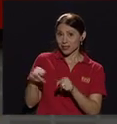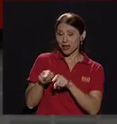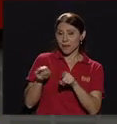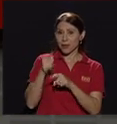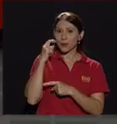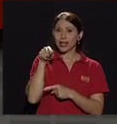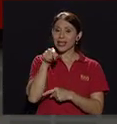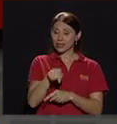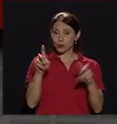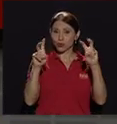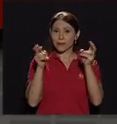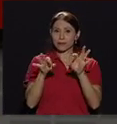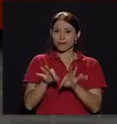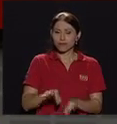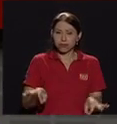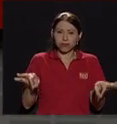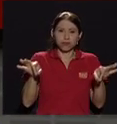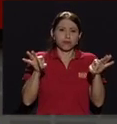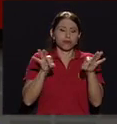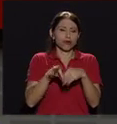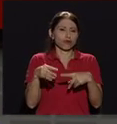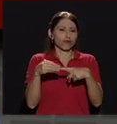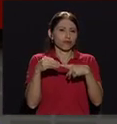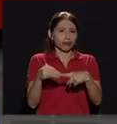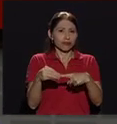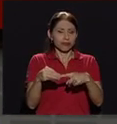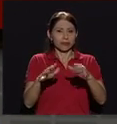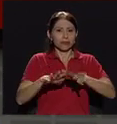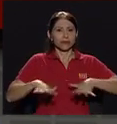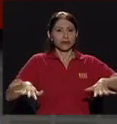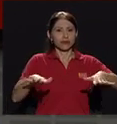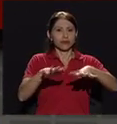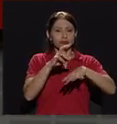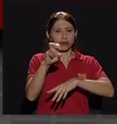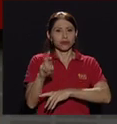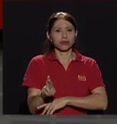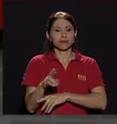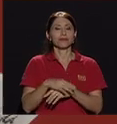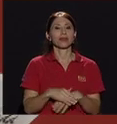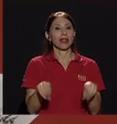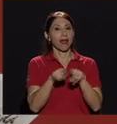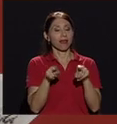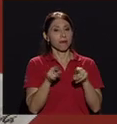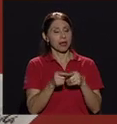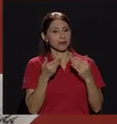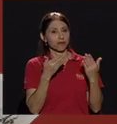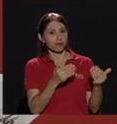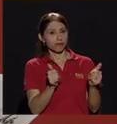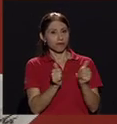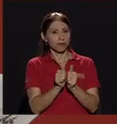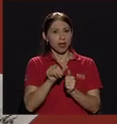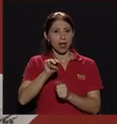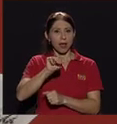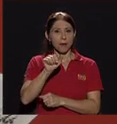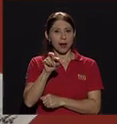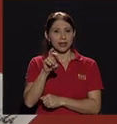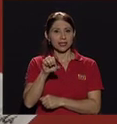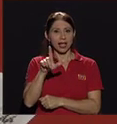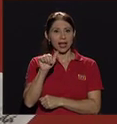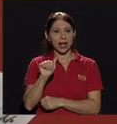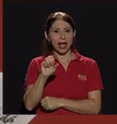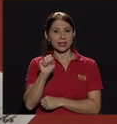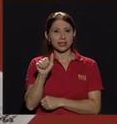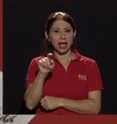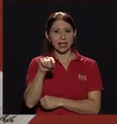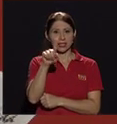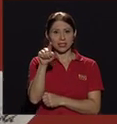tema realmente importante y de trascendencia en el contexto nacional. Y además nos acompaña Marcela Sánchez